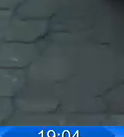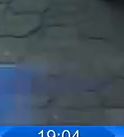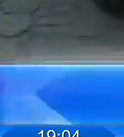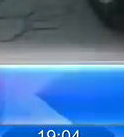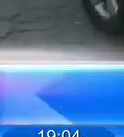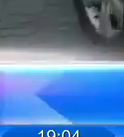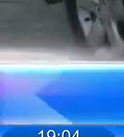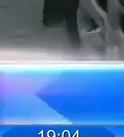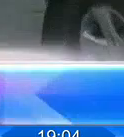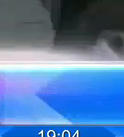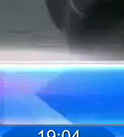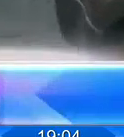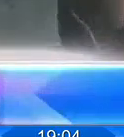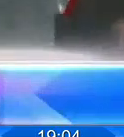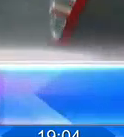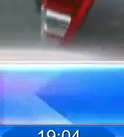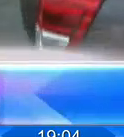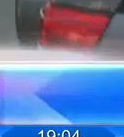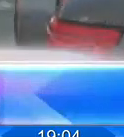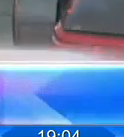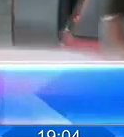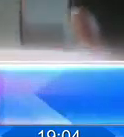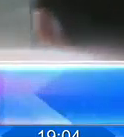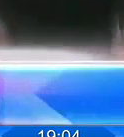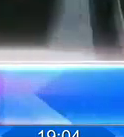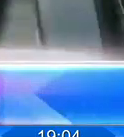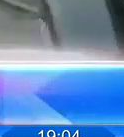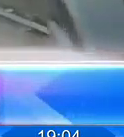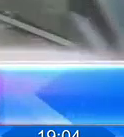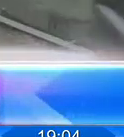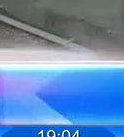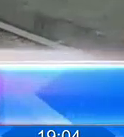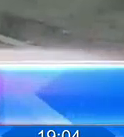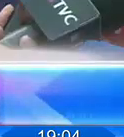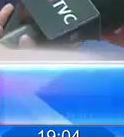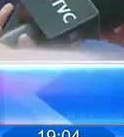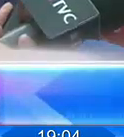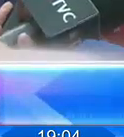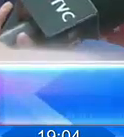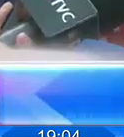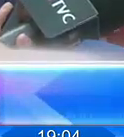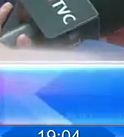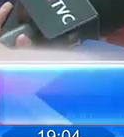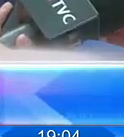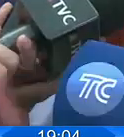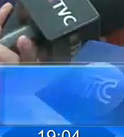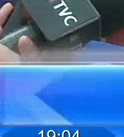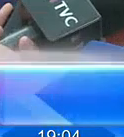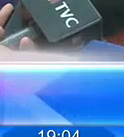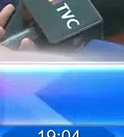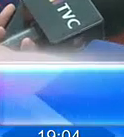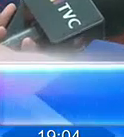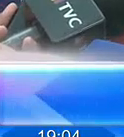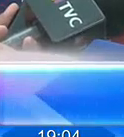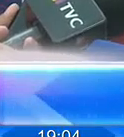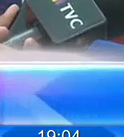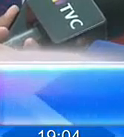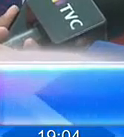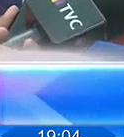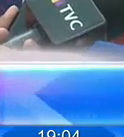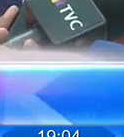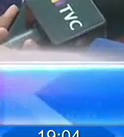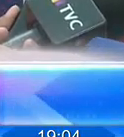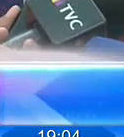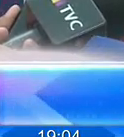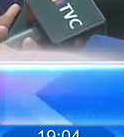del COVID-19. Solo tuvieron acceso las autoridades. Lamentablemente, por el aforo y los espacios que tenemos, no